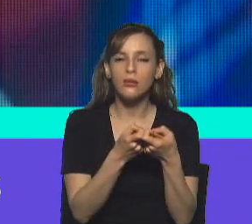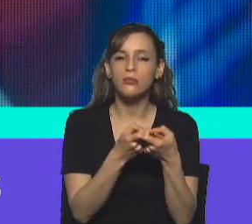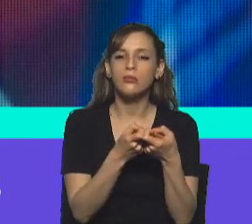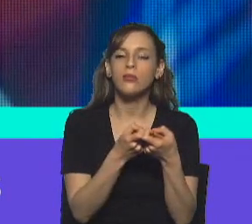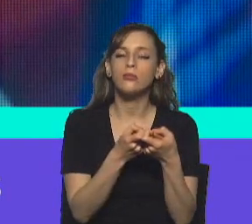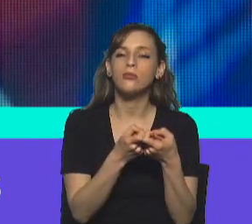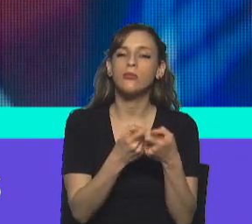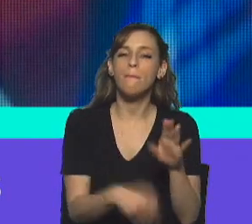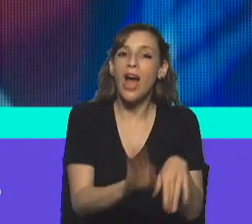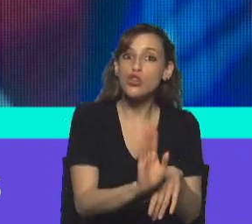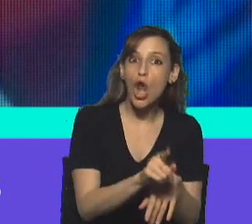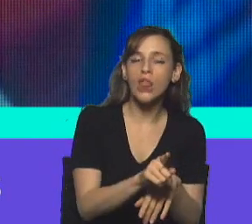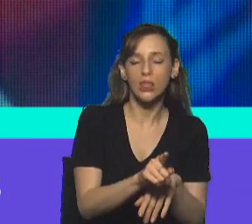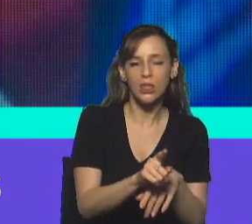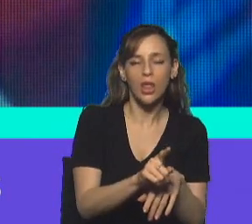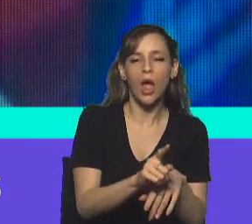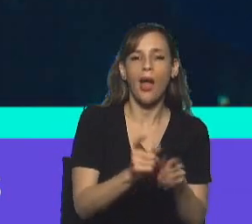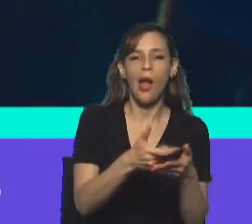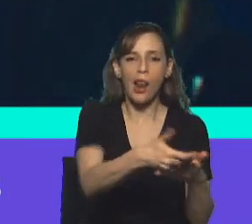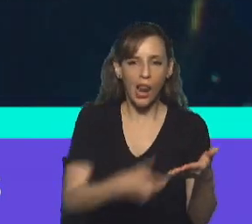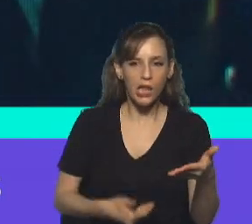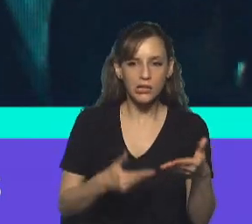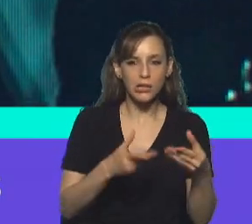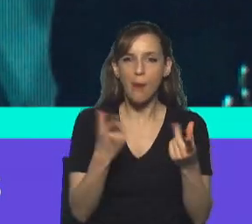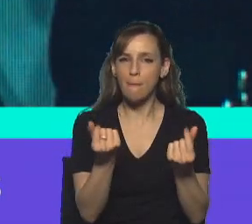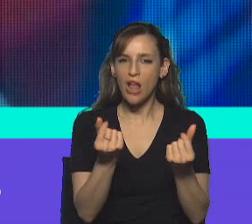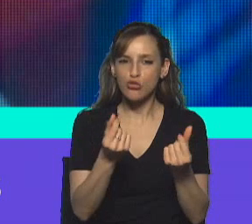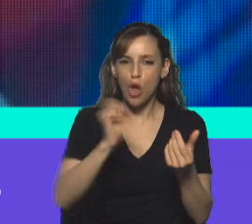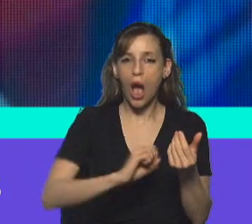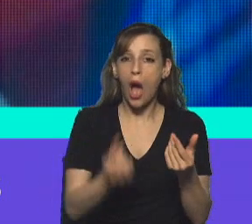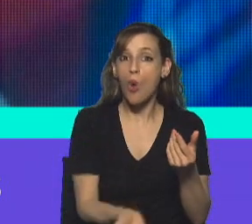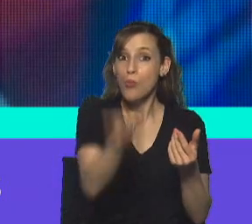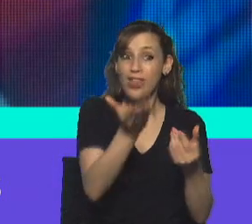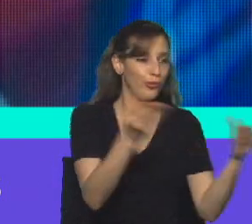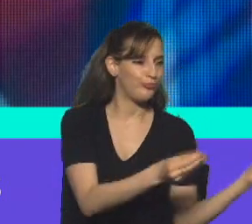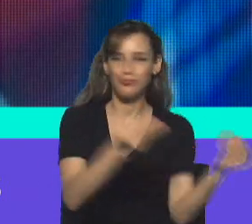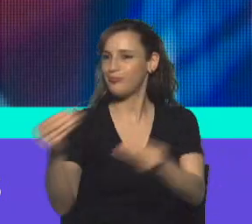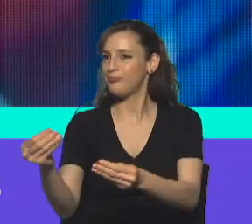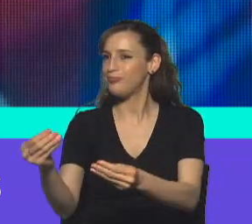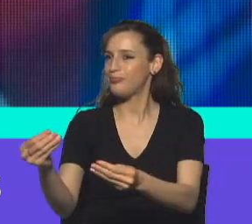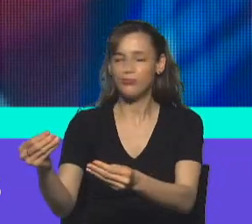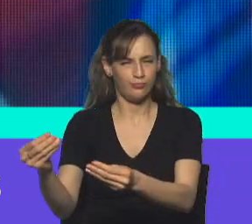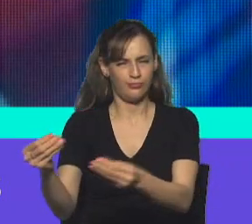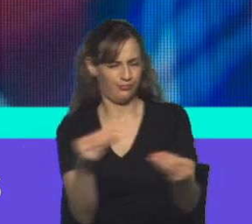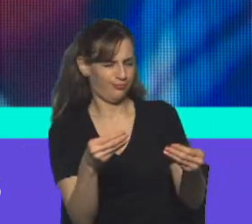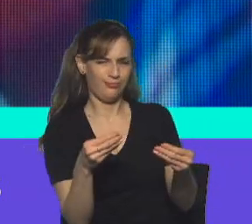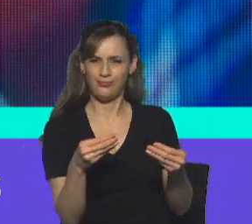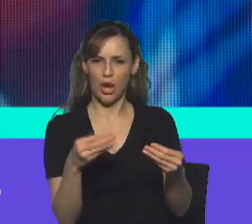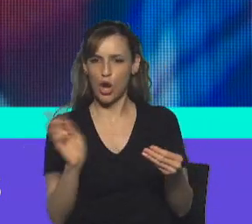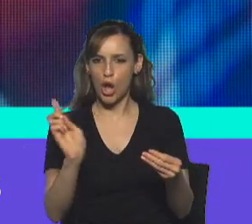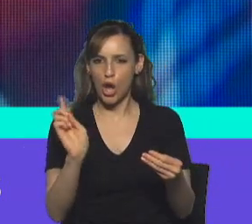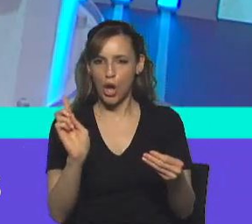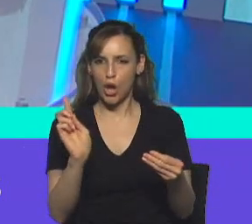minoristas listas de aumento de precios y de repente él el minorista miraba decía pero este producto está dentro de la lista